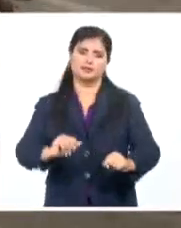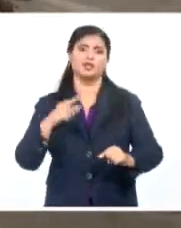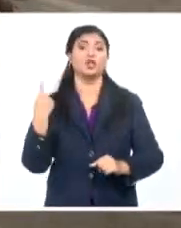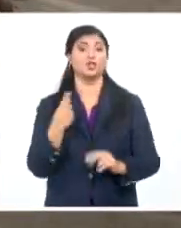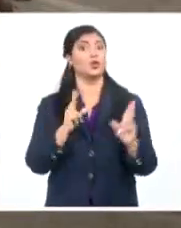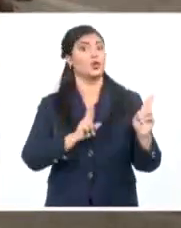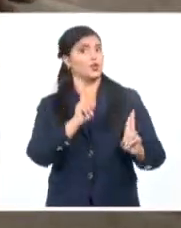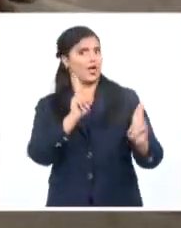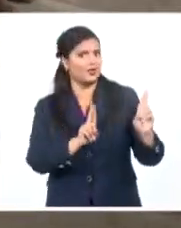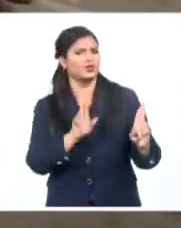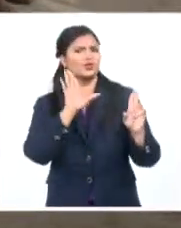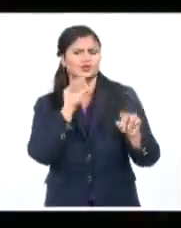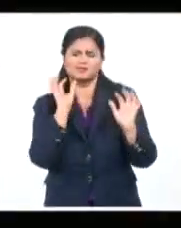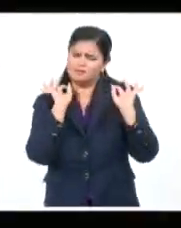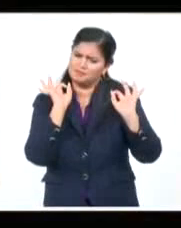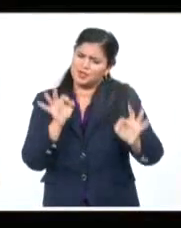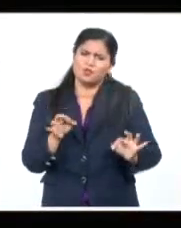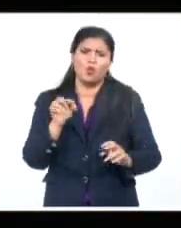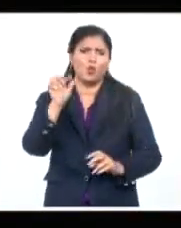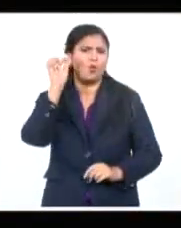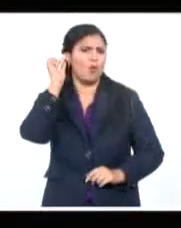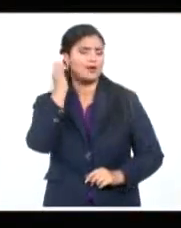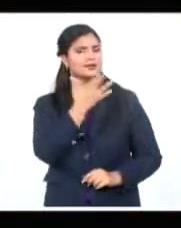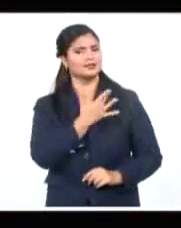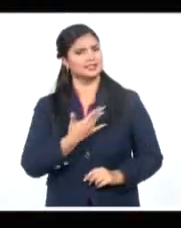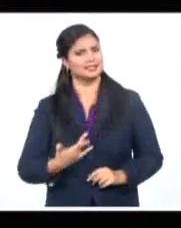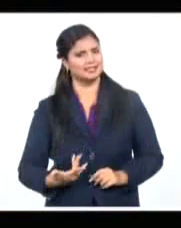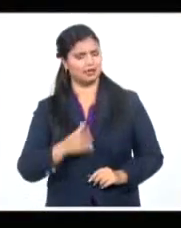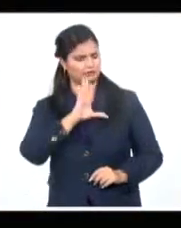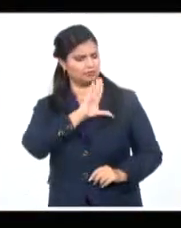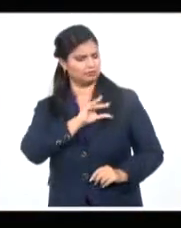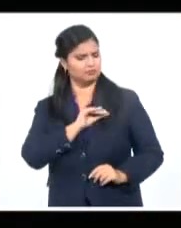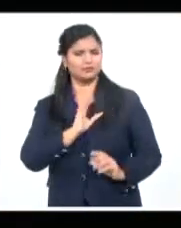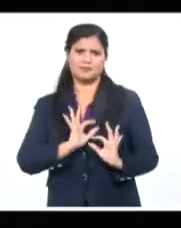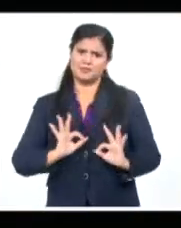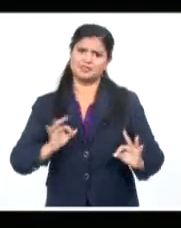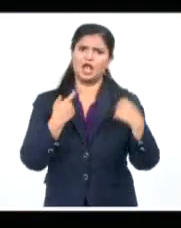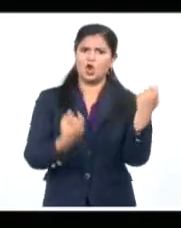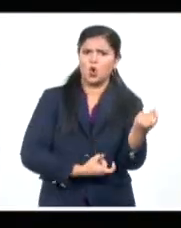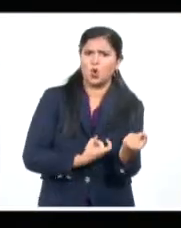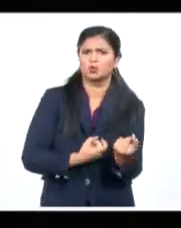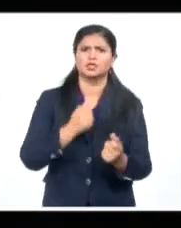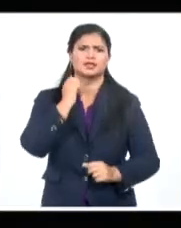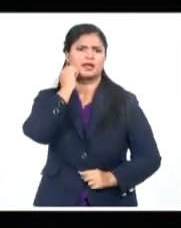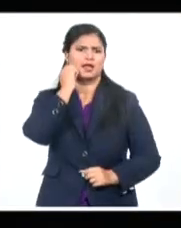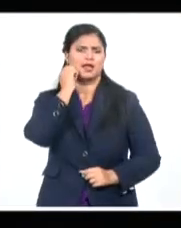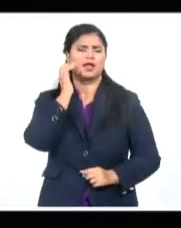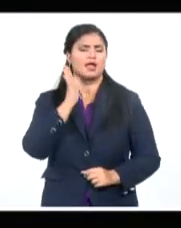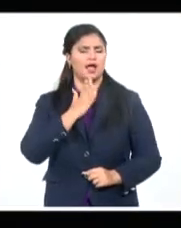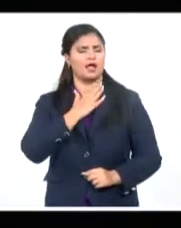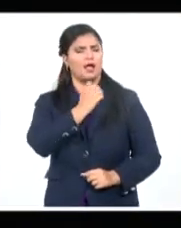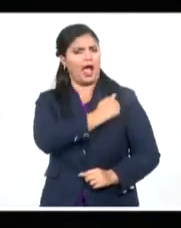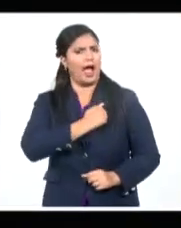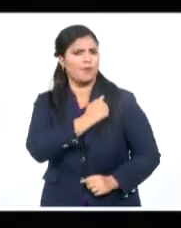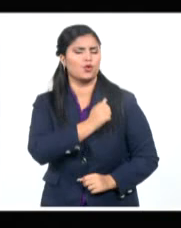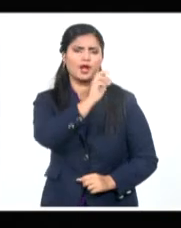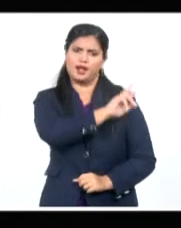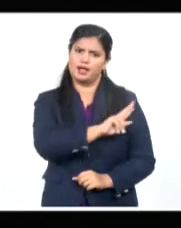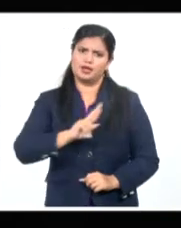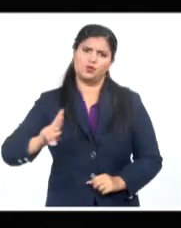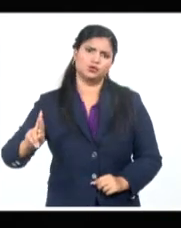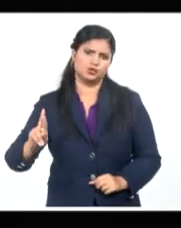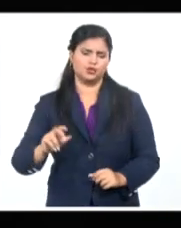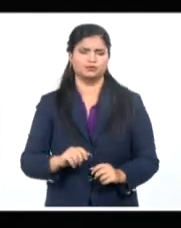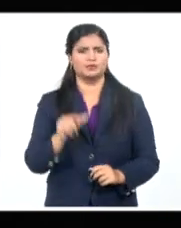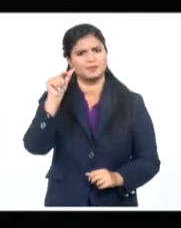hay de fue una mujer muy sensible y humana y a su vez consagrada la patria atributos captados en el documental nuestra